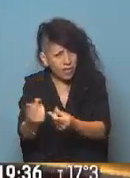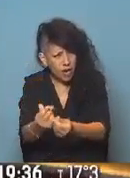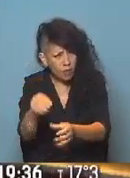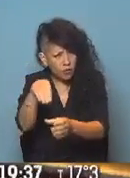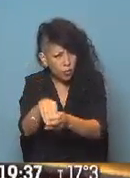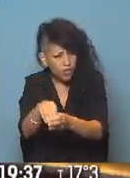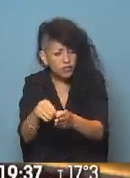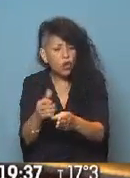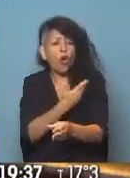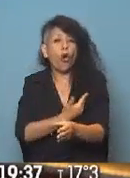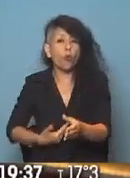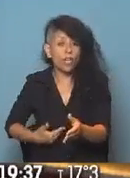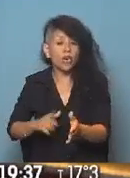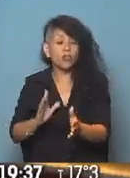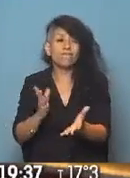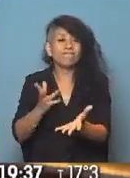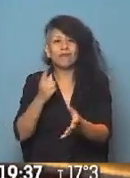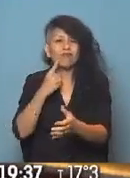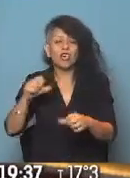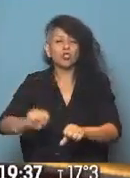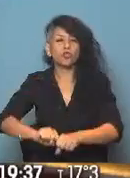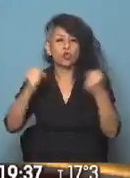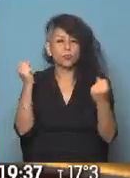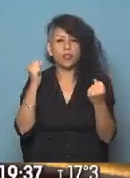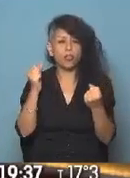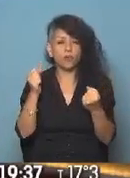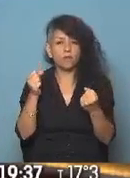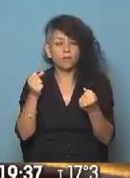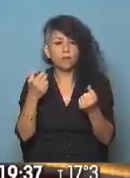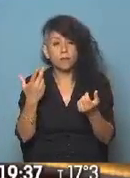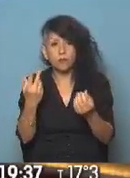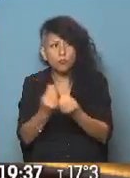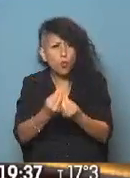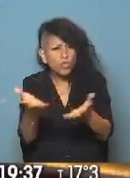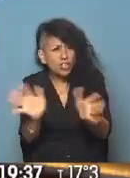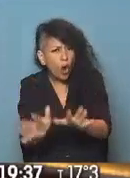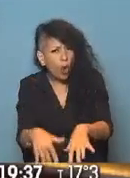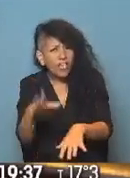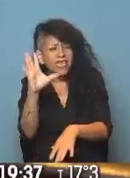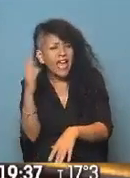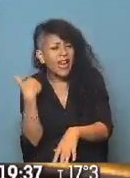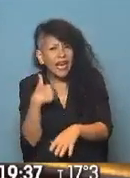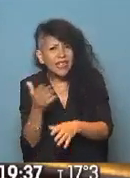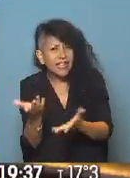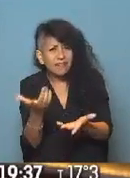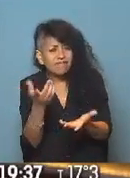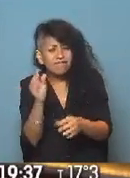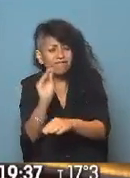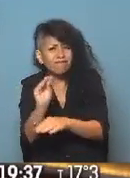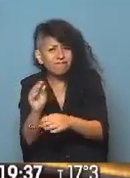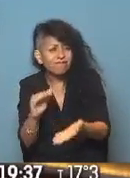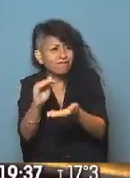me parece arbitraria lo suspende, con lo cual deja sin financiamiento un montón de obras en toda la Argentina. Lo que algunos gobernadores